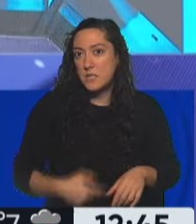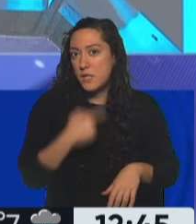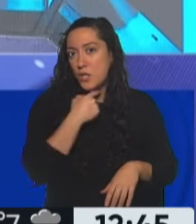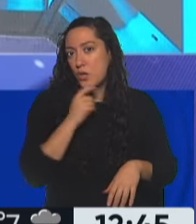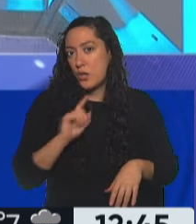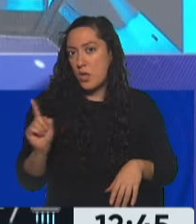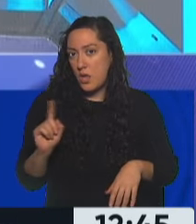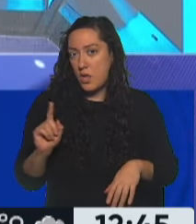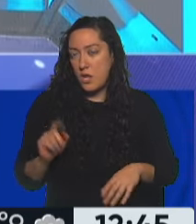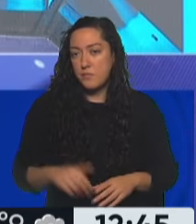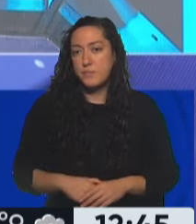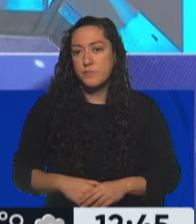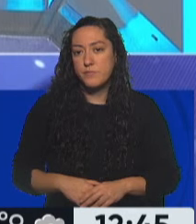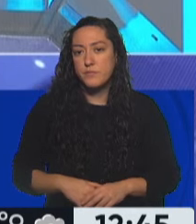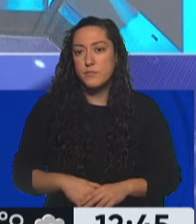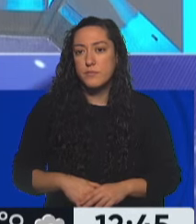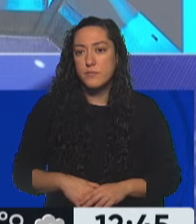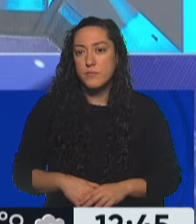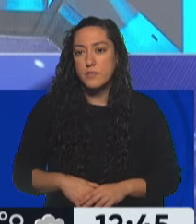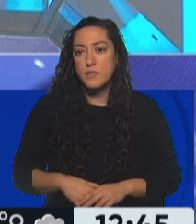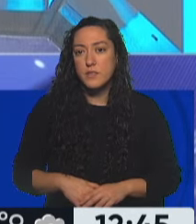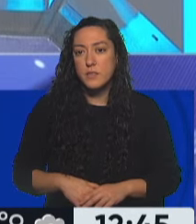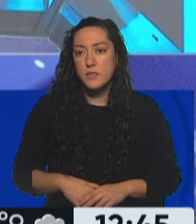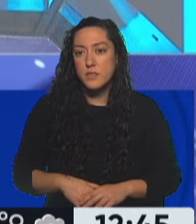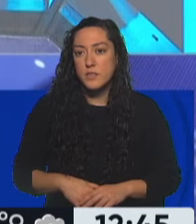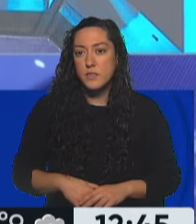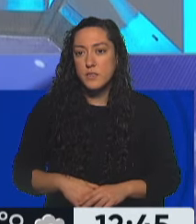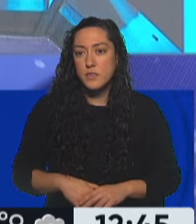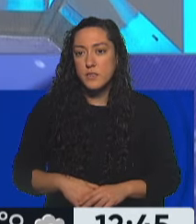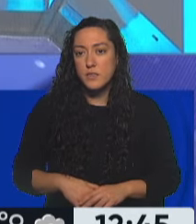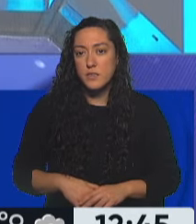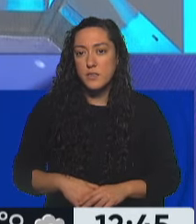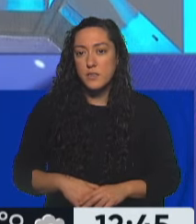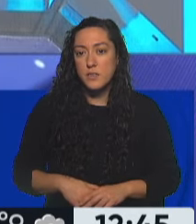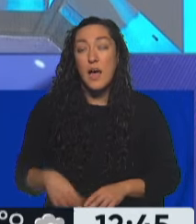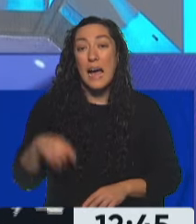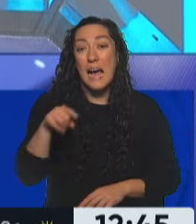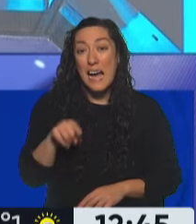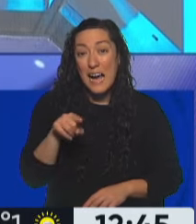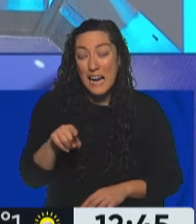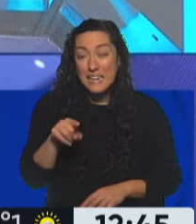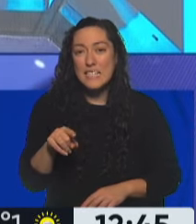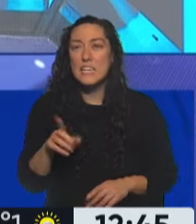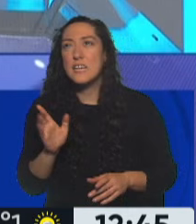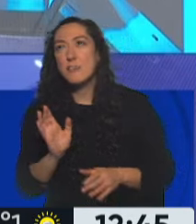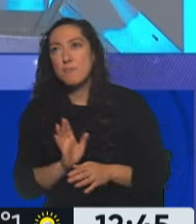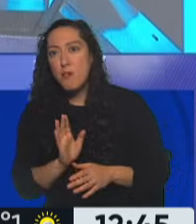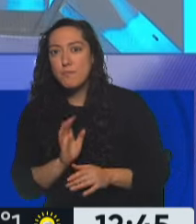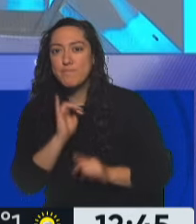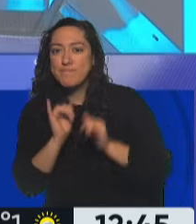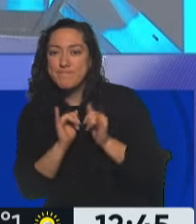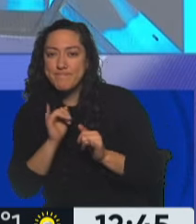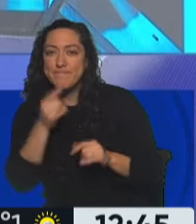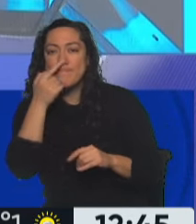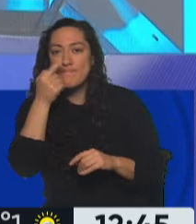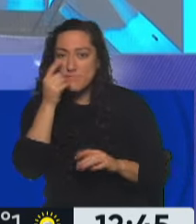respecto del continente. Entonces, ahí hay un juego, digamos, dialéctico, narrativo,